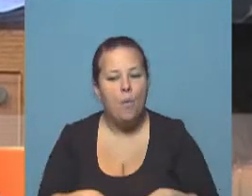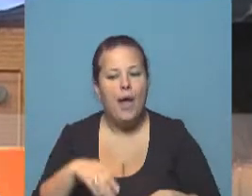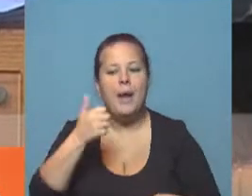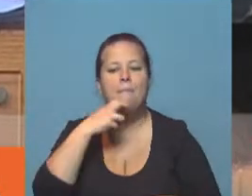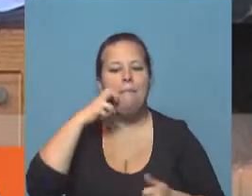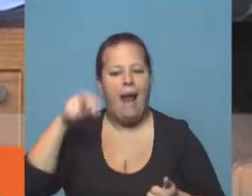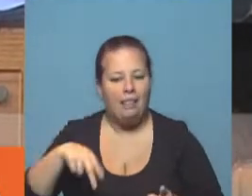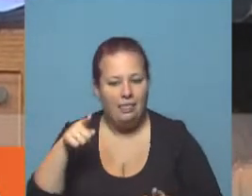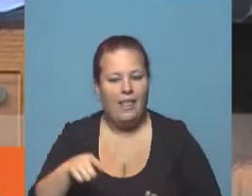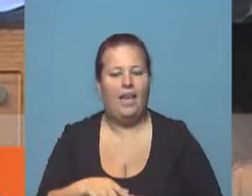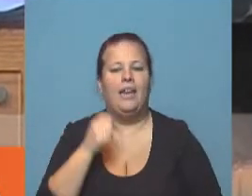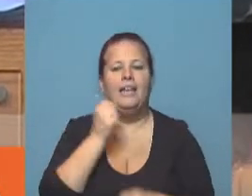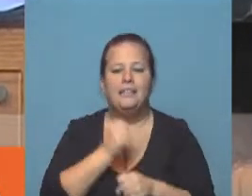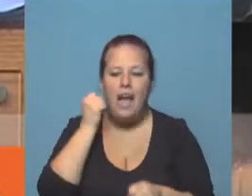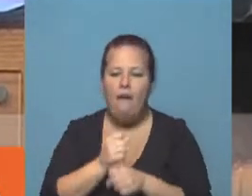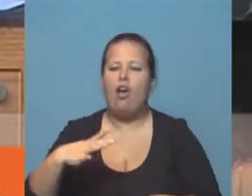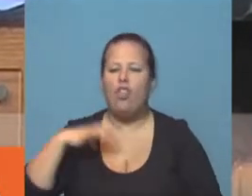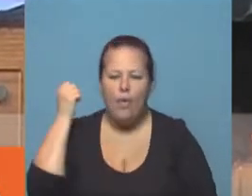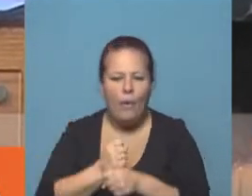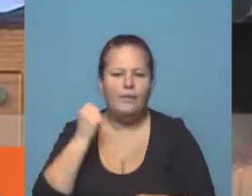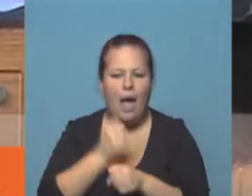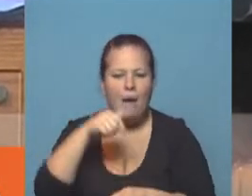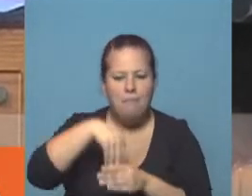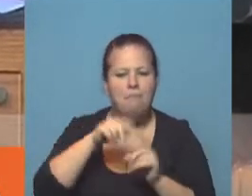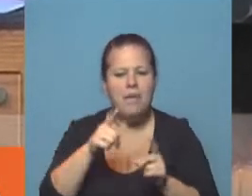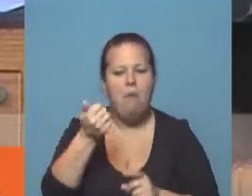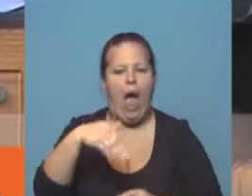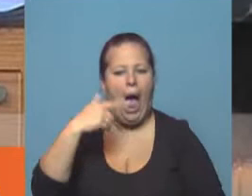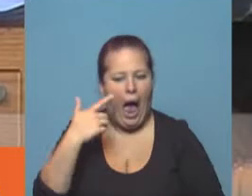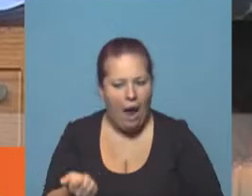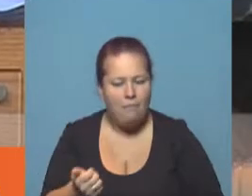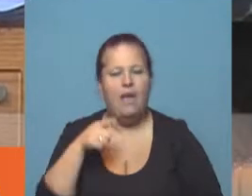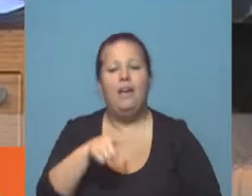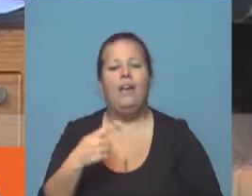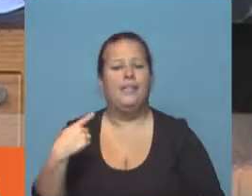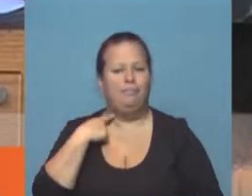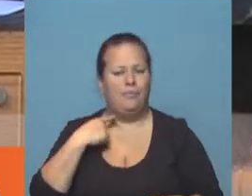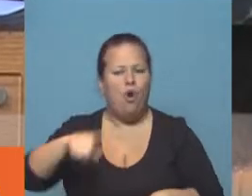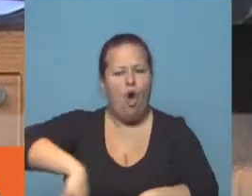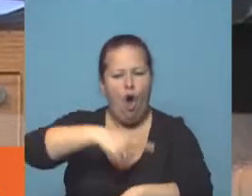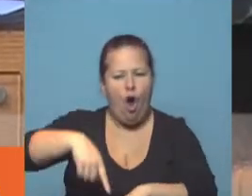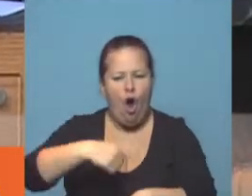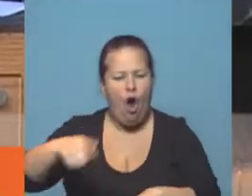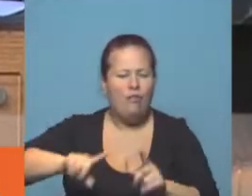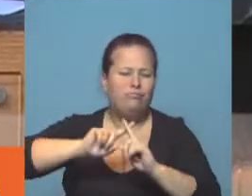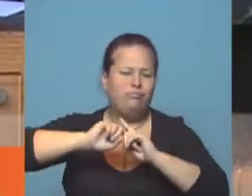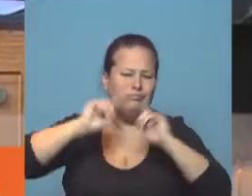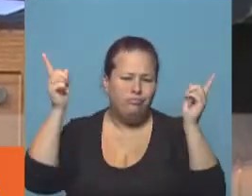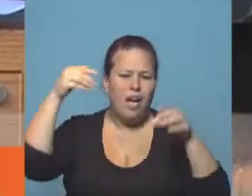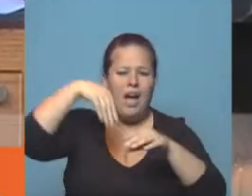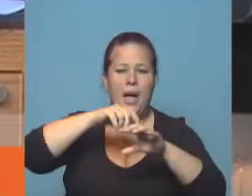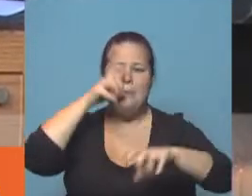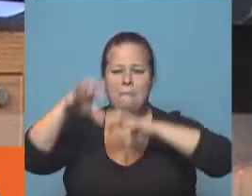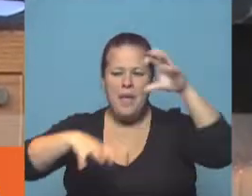Martín, que trabaja y sigue trabajando hoy en día en la AMIA, quien quedó atrapado durante horas interminables debajo